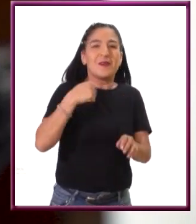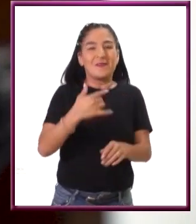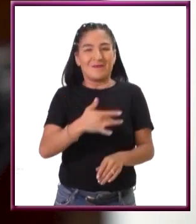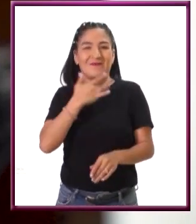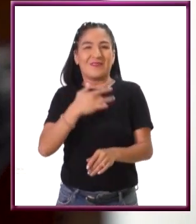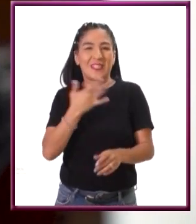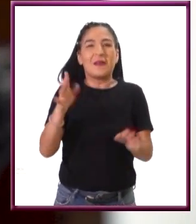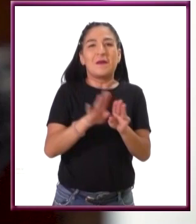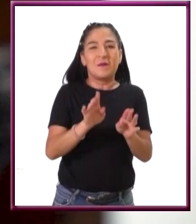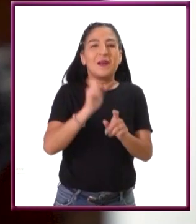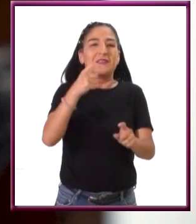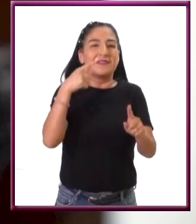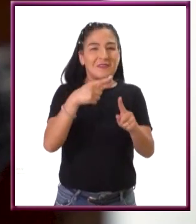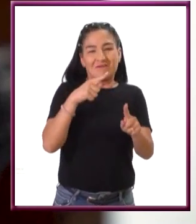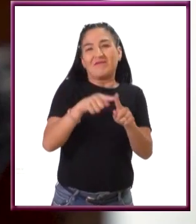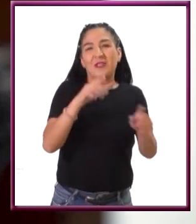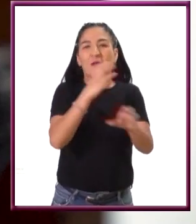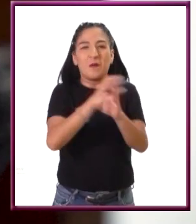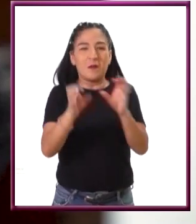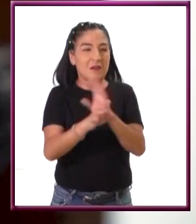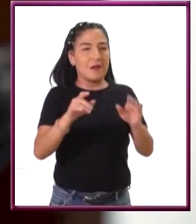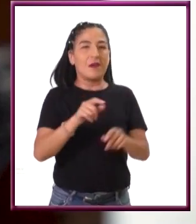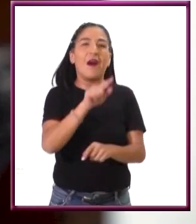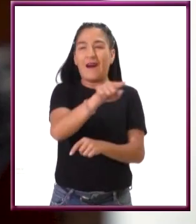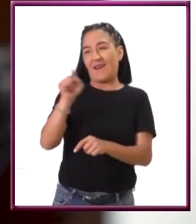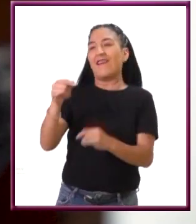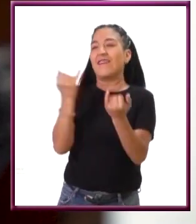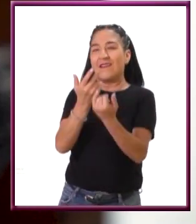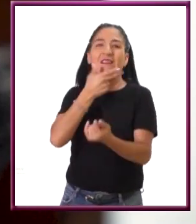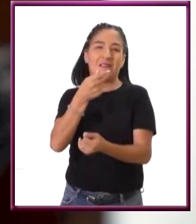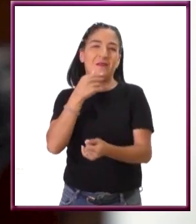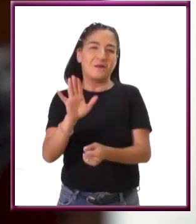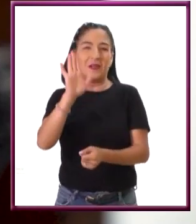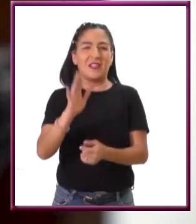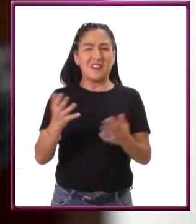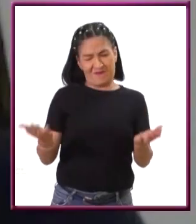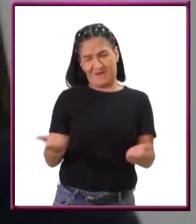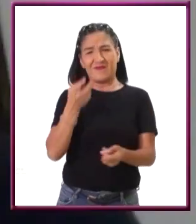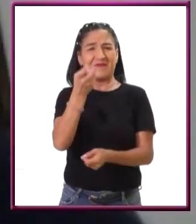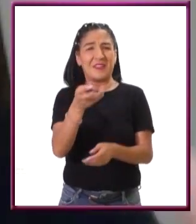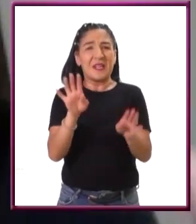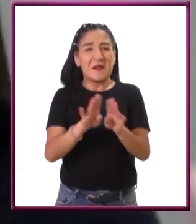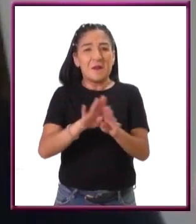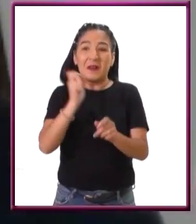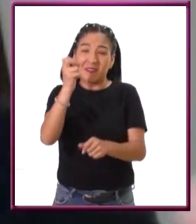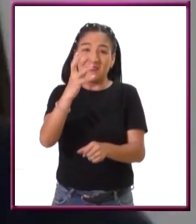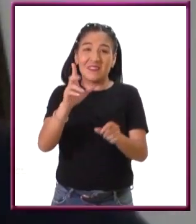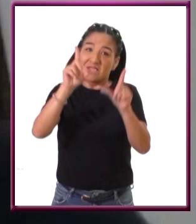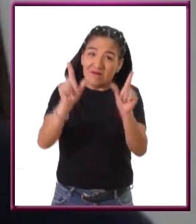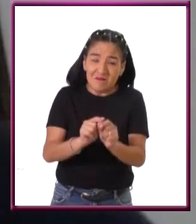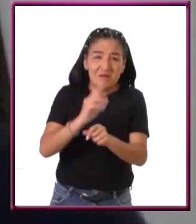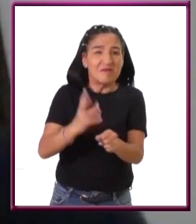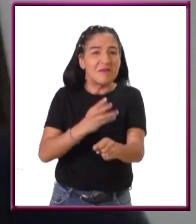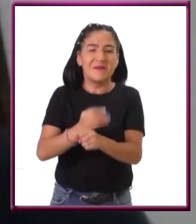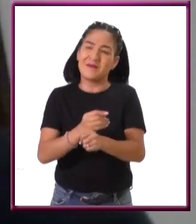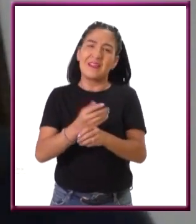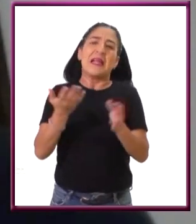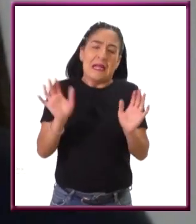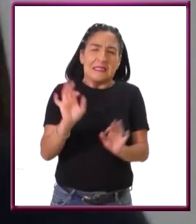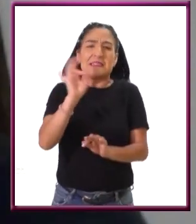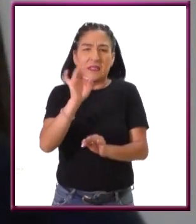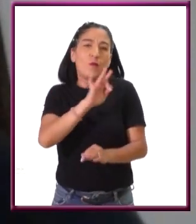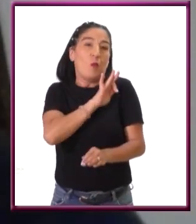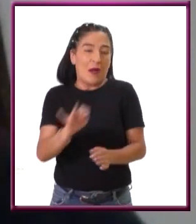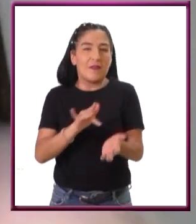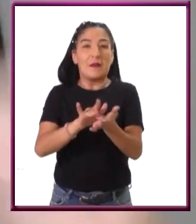haciendo determinadas cosas que simplemente nos comparan con los hombres, eso no es una solución. Es parte del proceso, pero no es una